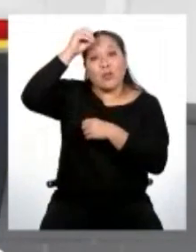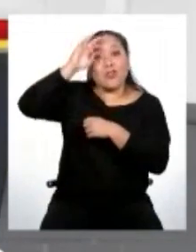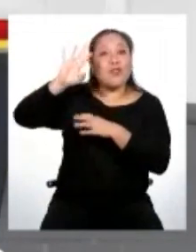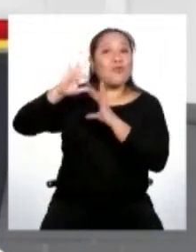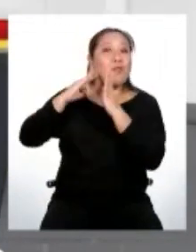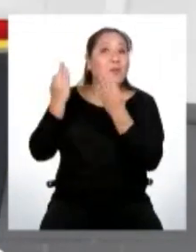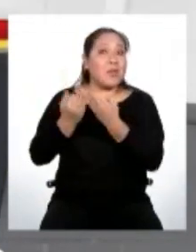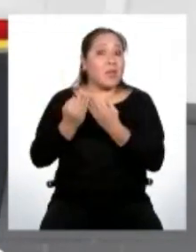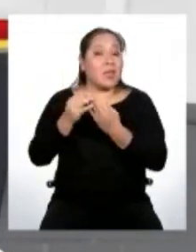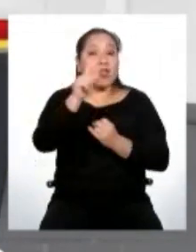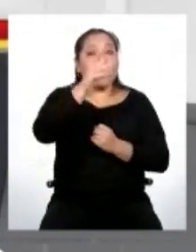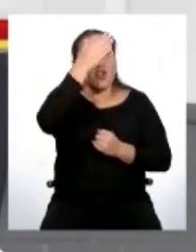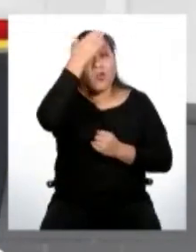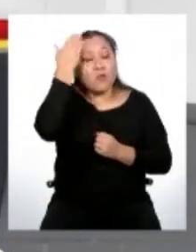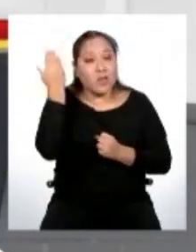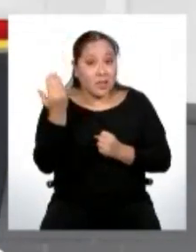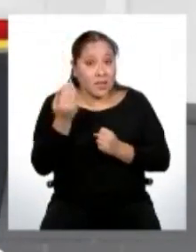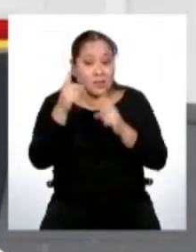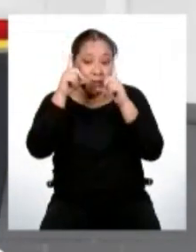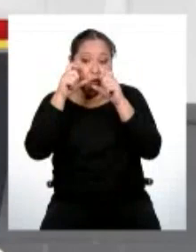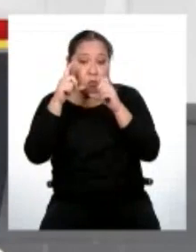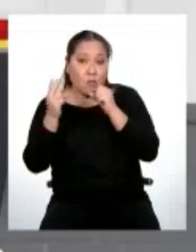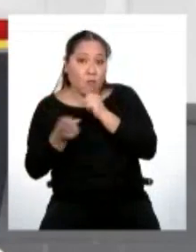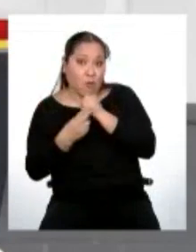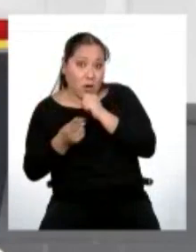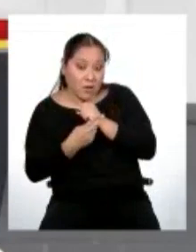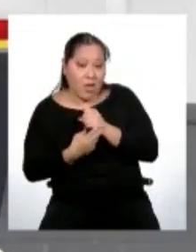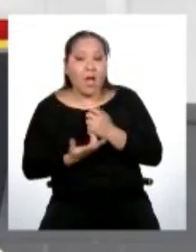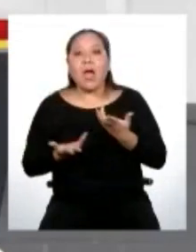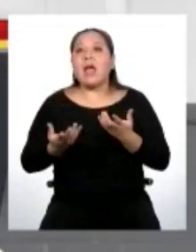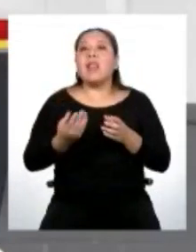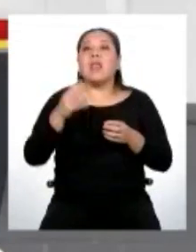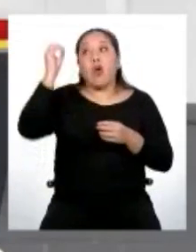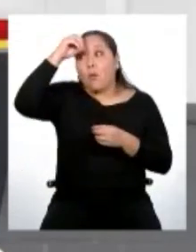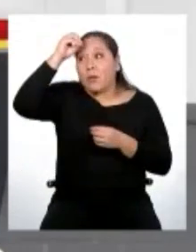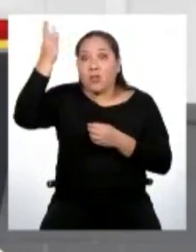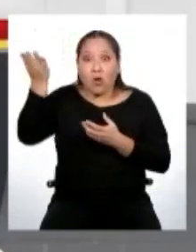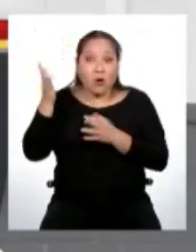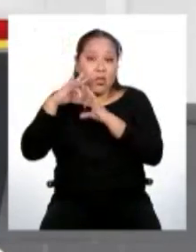olvides guardar tu guión, fotos y la opinión de tus familiares en el